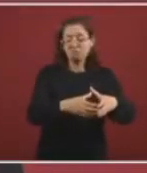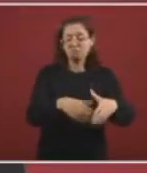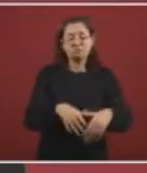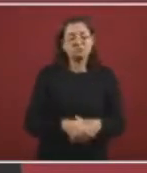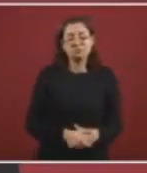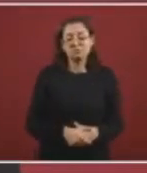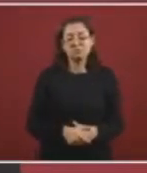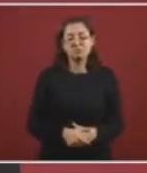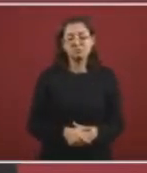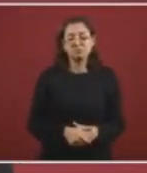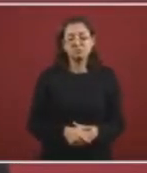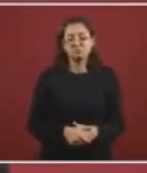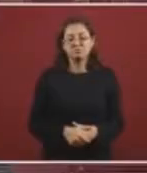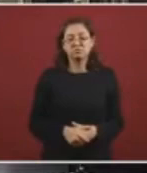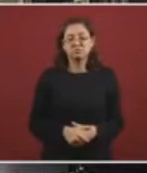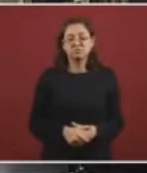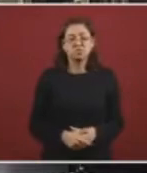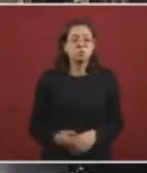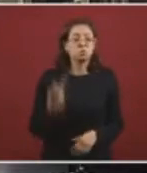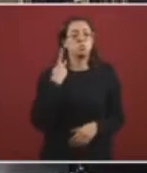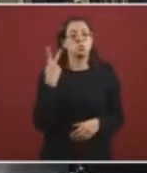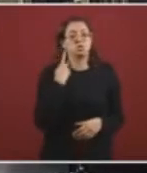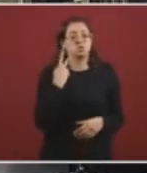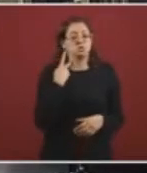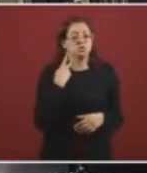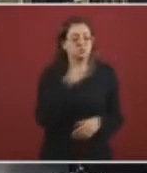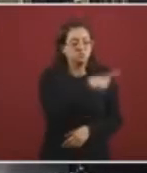Ya no es aquello de que la política es asunto de los políticos